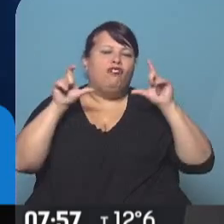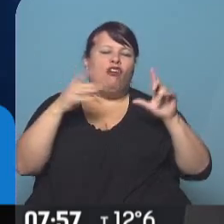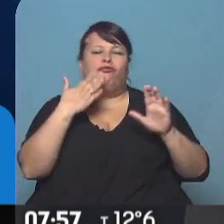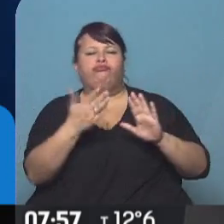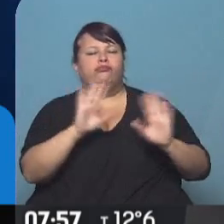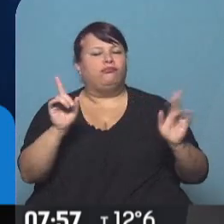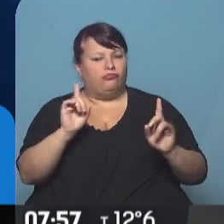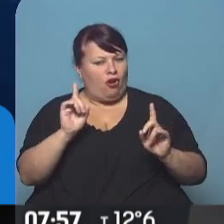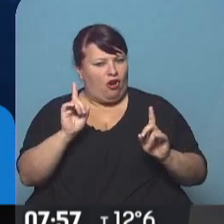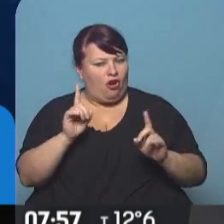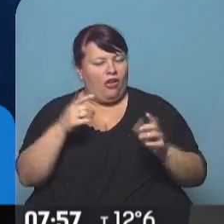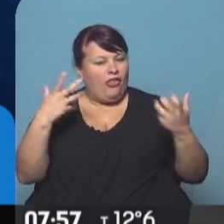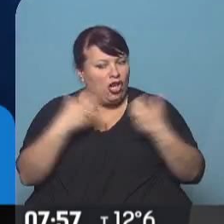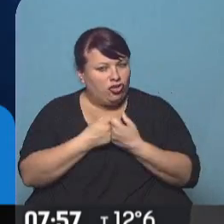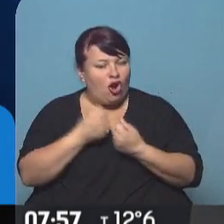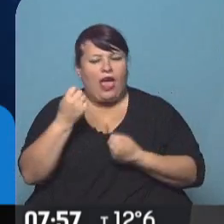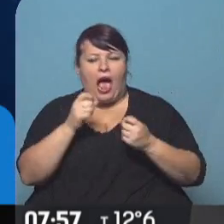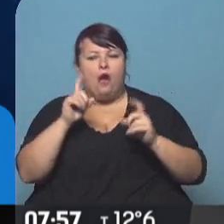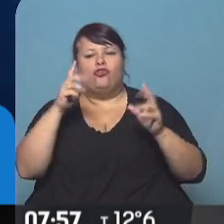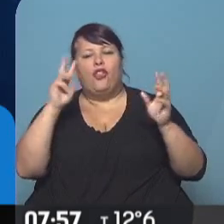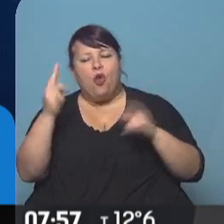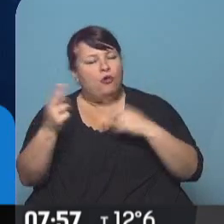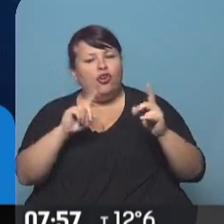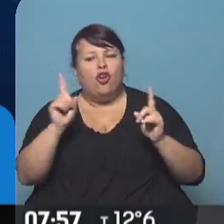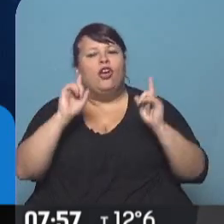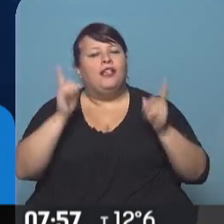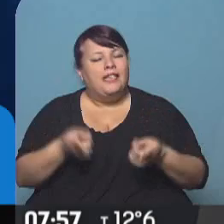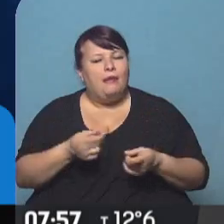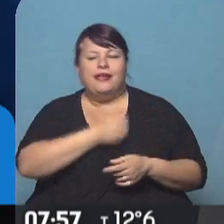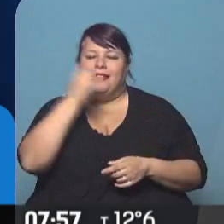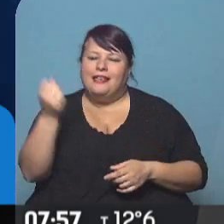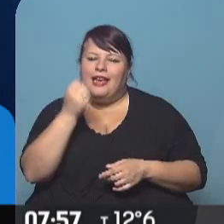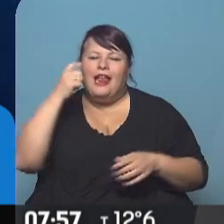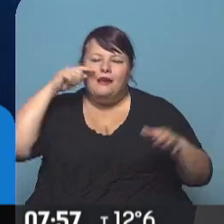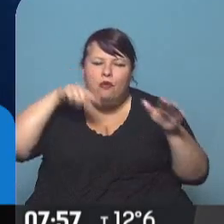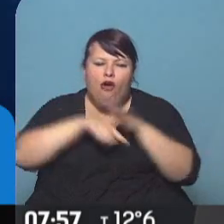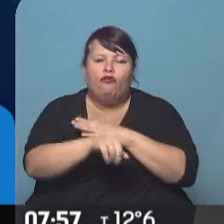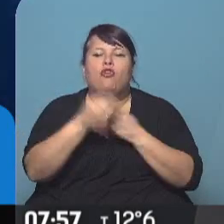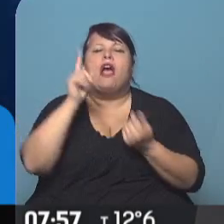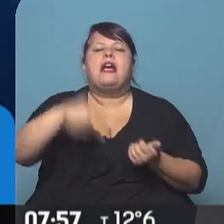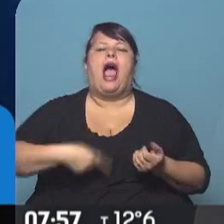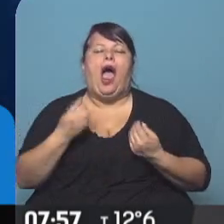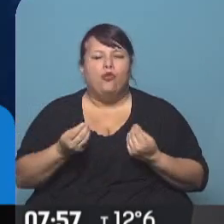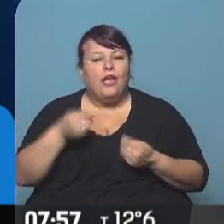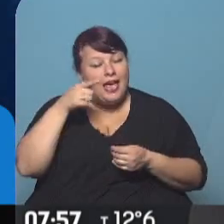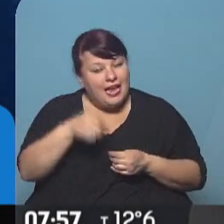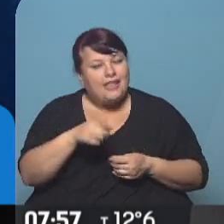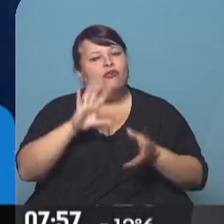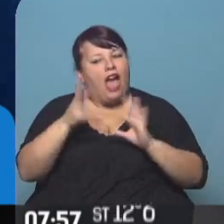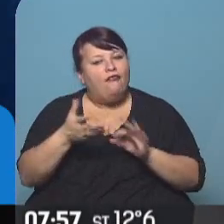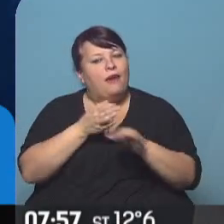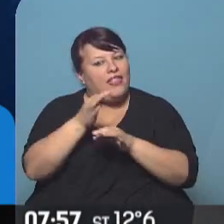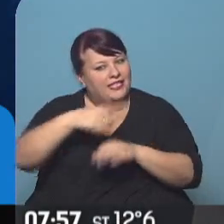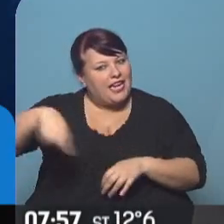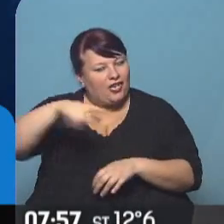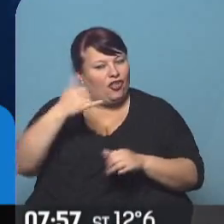este del impacto del choque y de las víctimas sino que tratan de abordar un poco más las causas y eso es una manera de educar